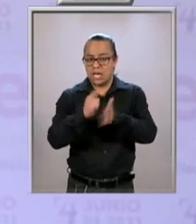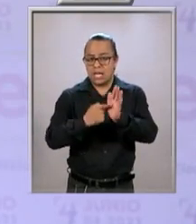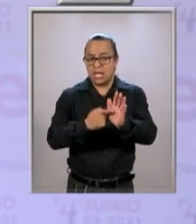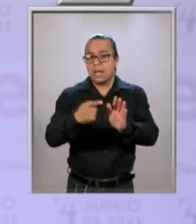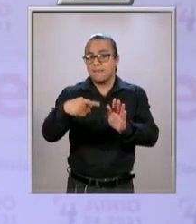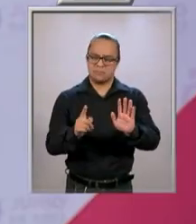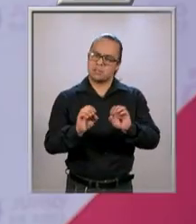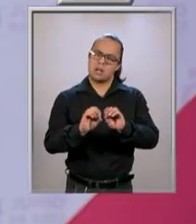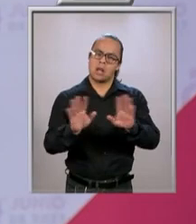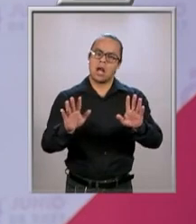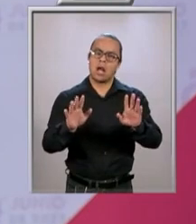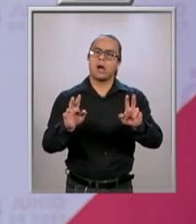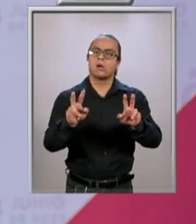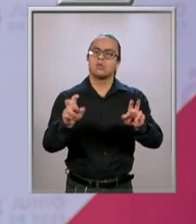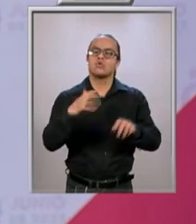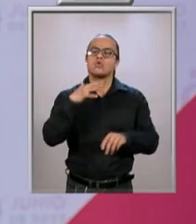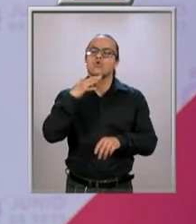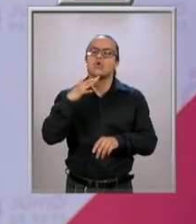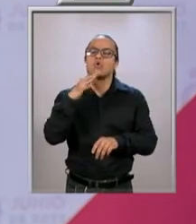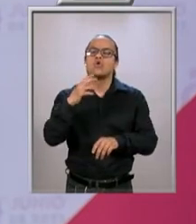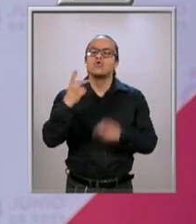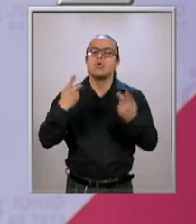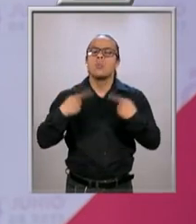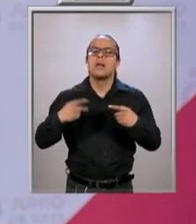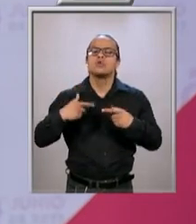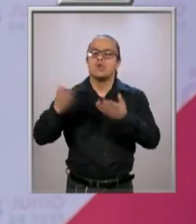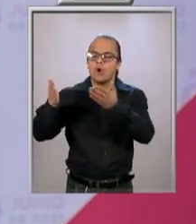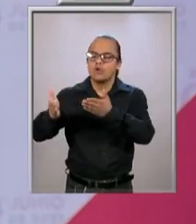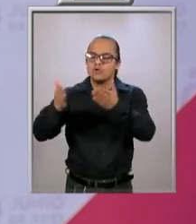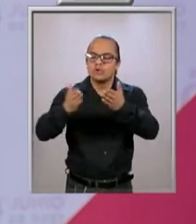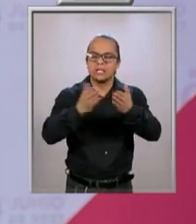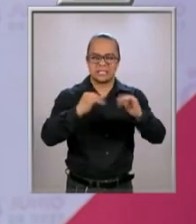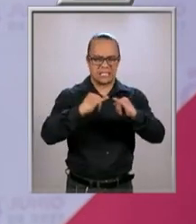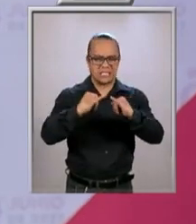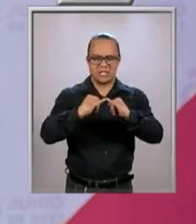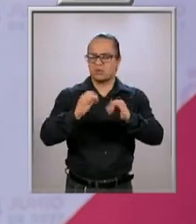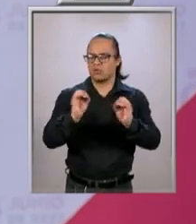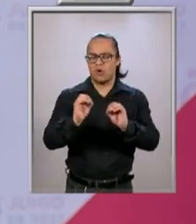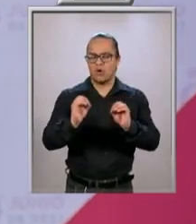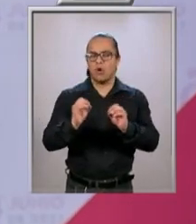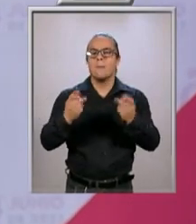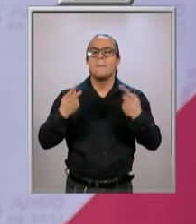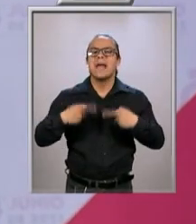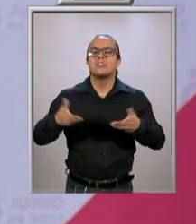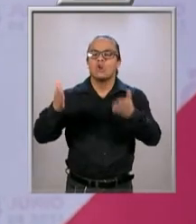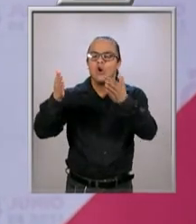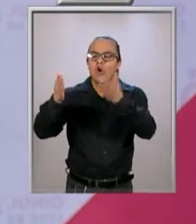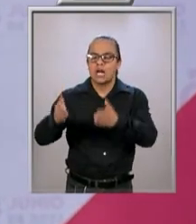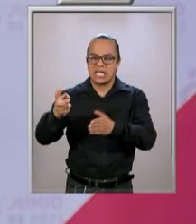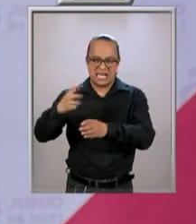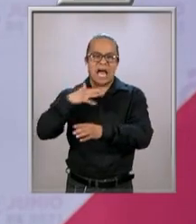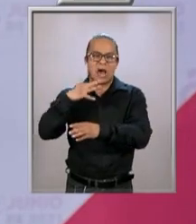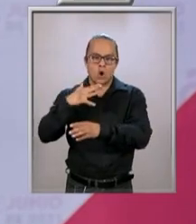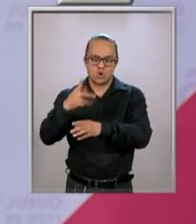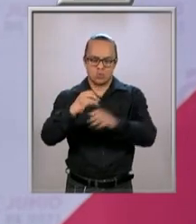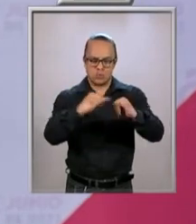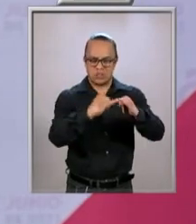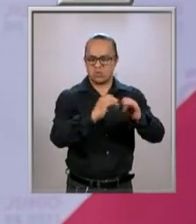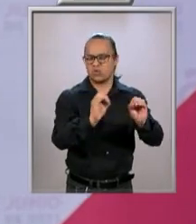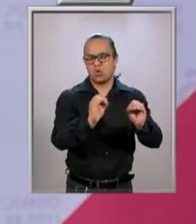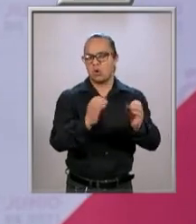que no se confunda la corrupción es de las personas no de las instituciones y tiene que quedar absolutamente